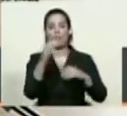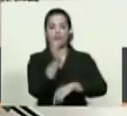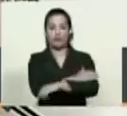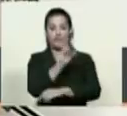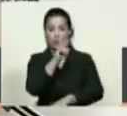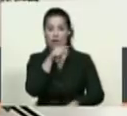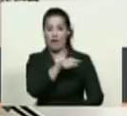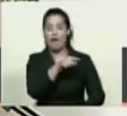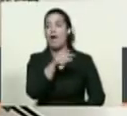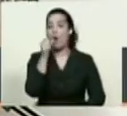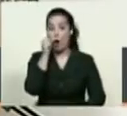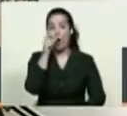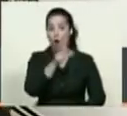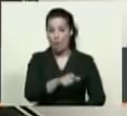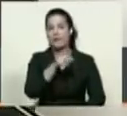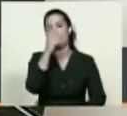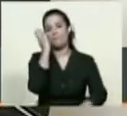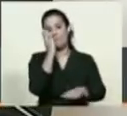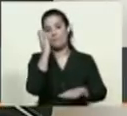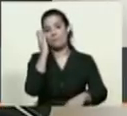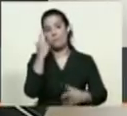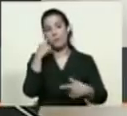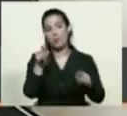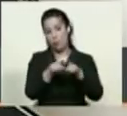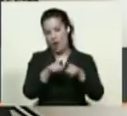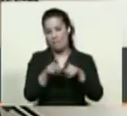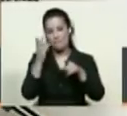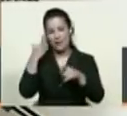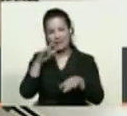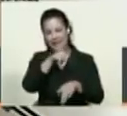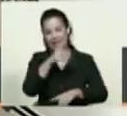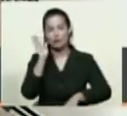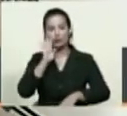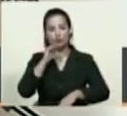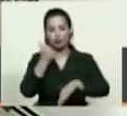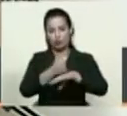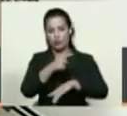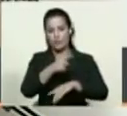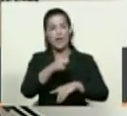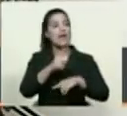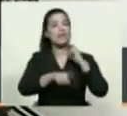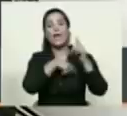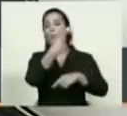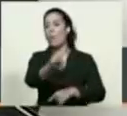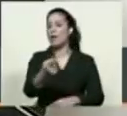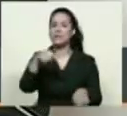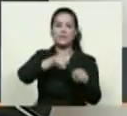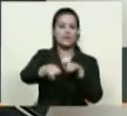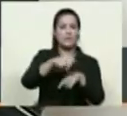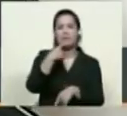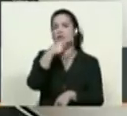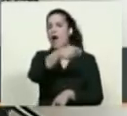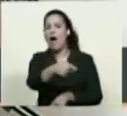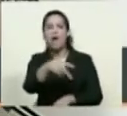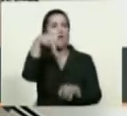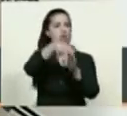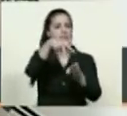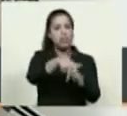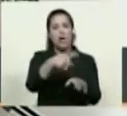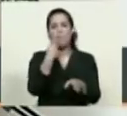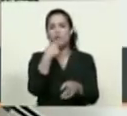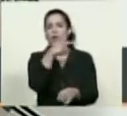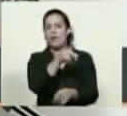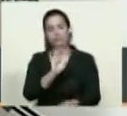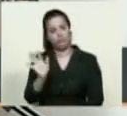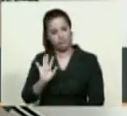también está incurso en gravísimos hechos de corrupción. Que después no vayan a estar diciendo que es un político perseguido. No es ningún político perseguido,